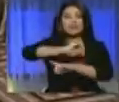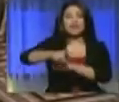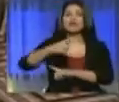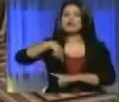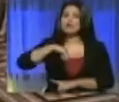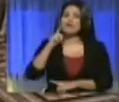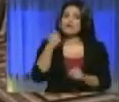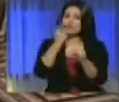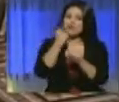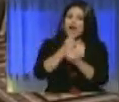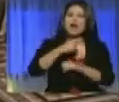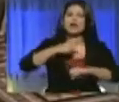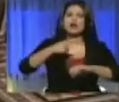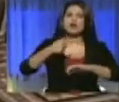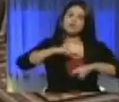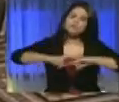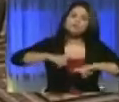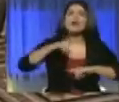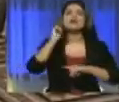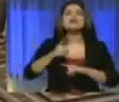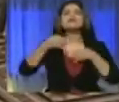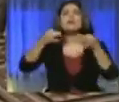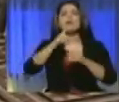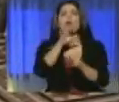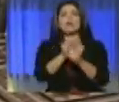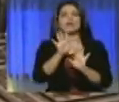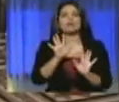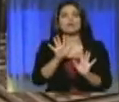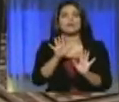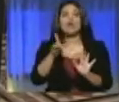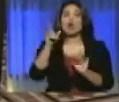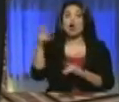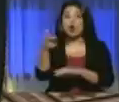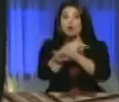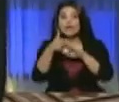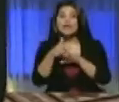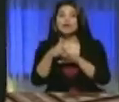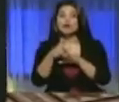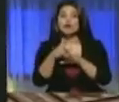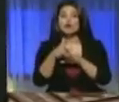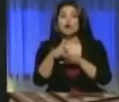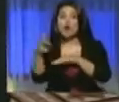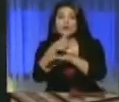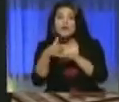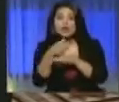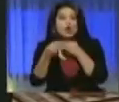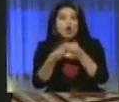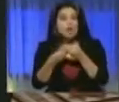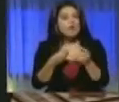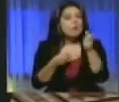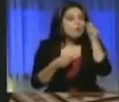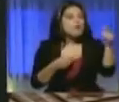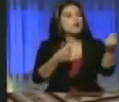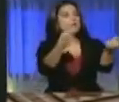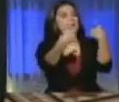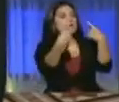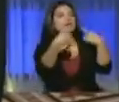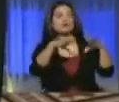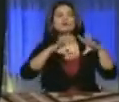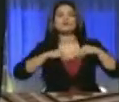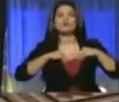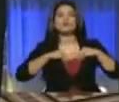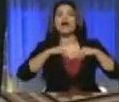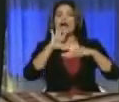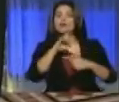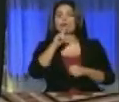gobernar obedeciendo. El gobierno obedencial, obedecer a un pueblo. Y además